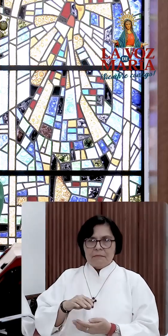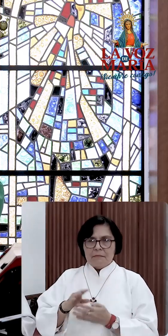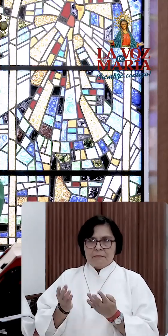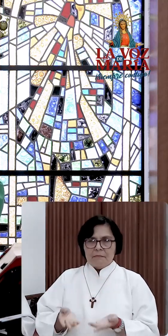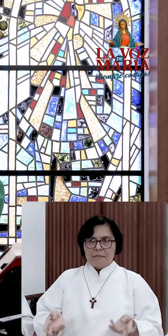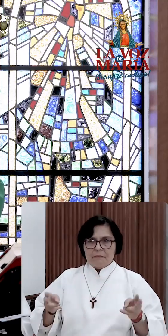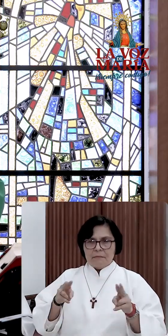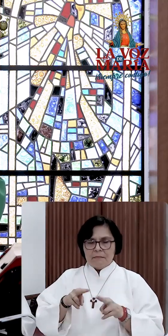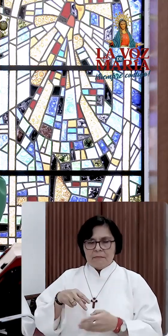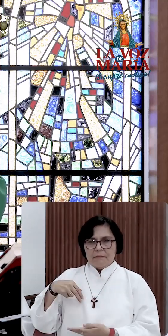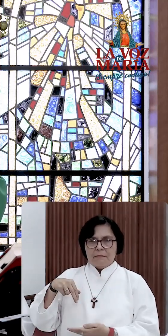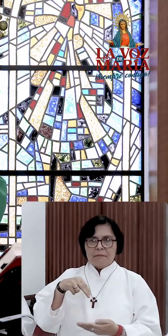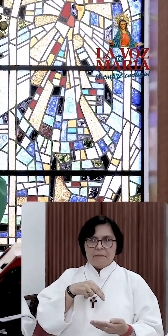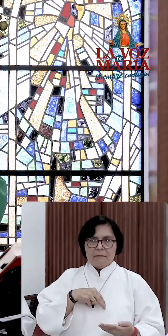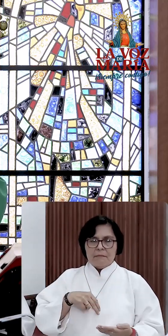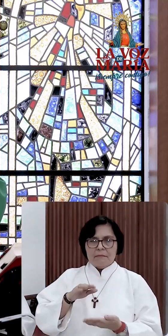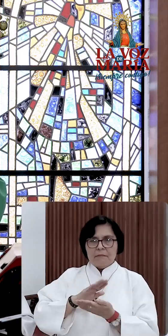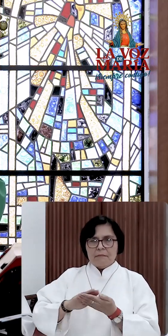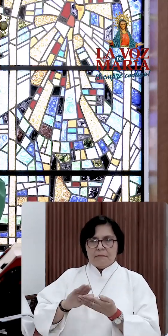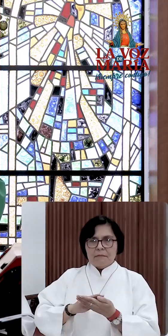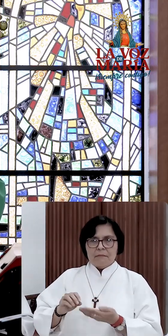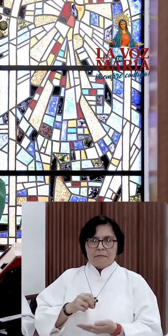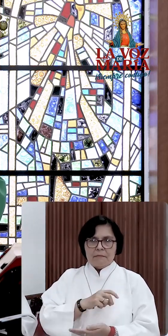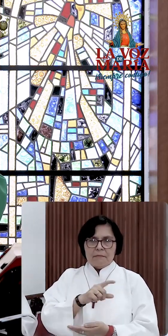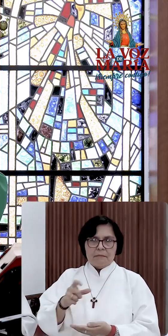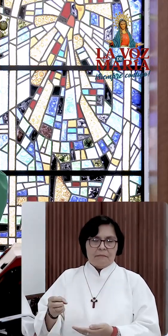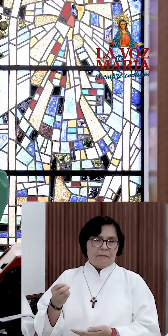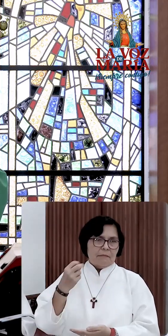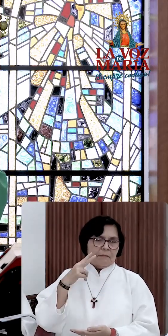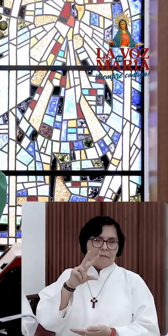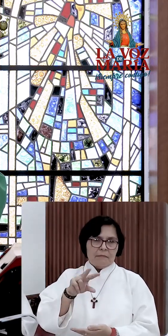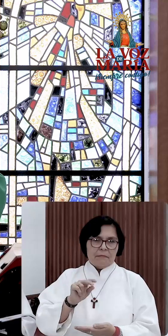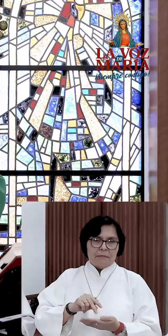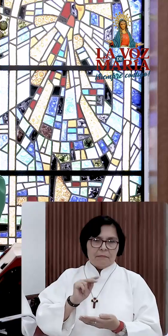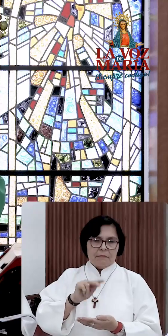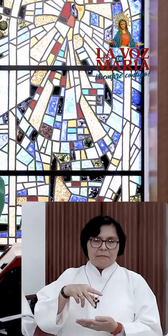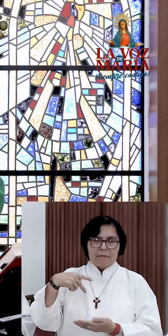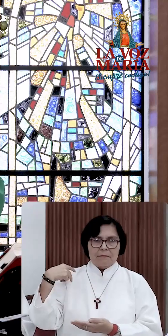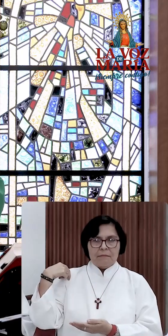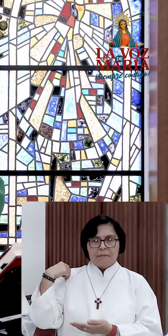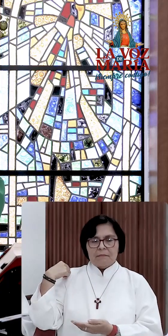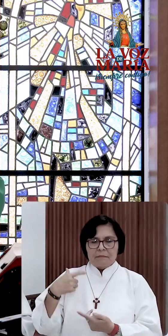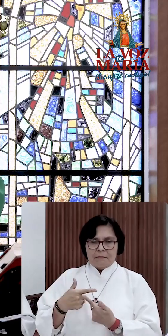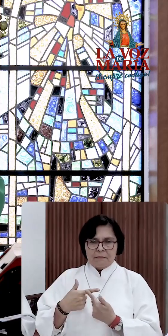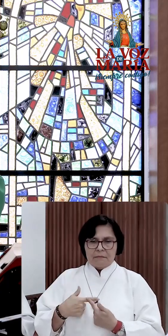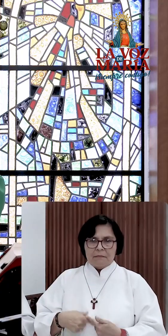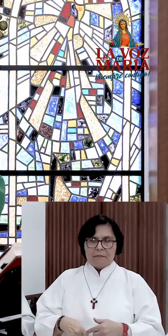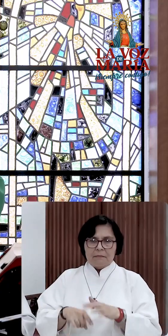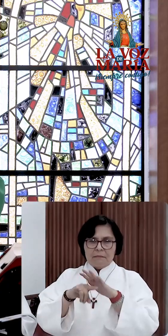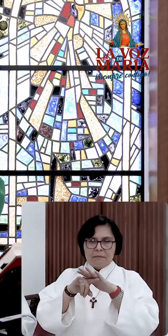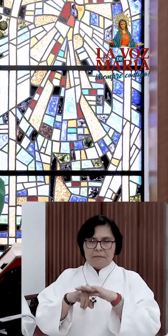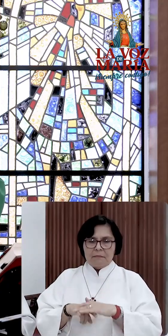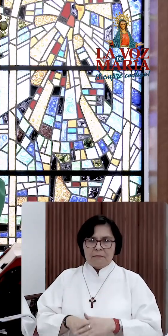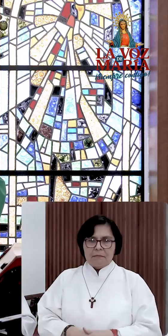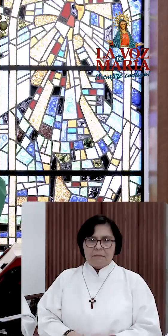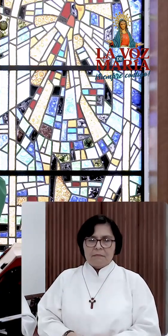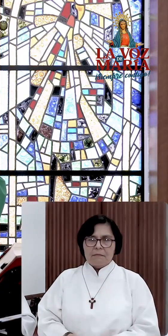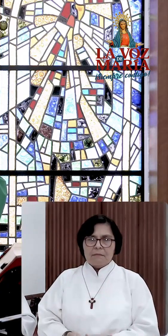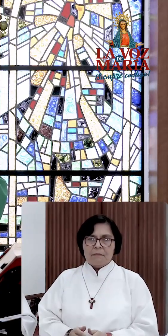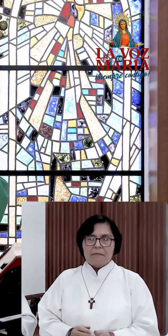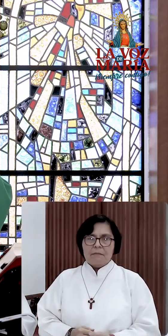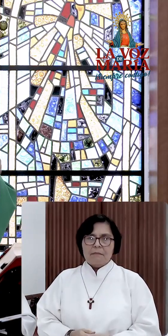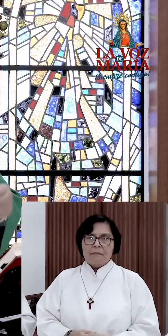como también nosotros perdonamos a los que nos ofenden. No nos dejes caer en tentación y líbranos del